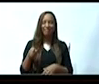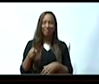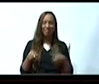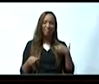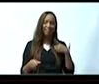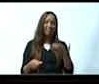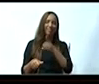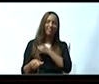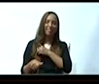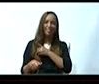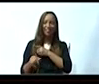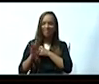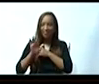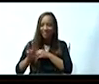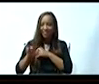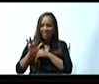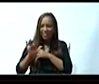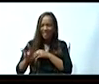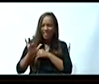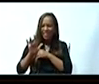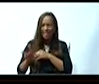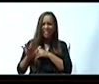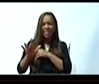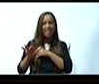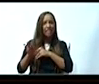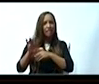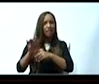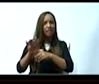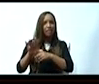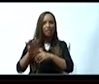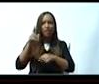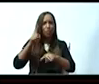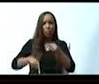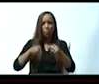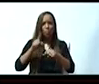Claro, porque es que ella hace así con la mano y aquí.